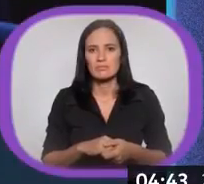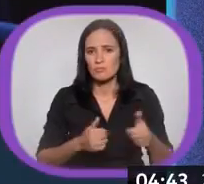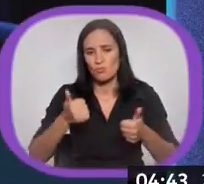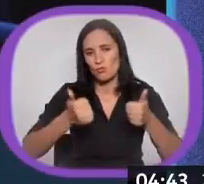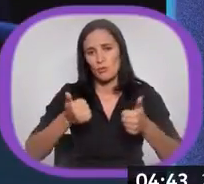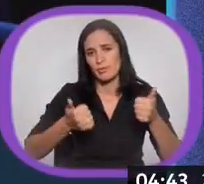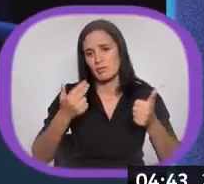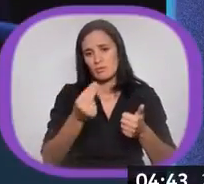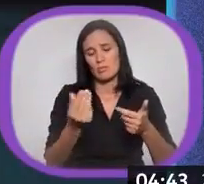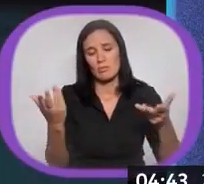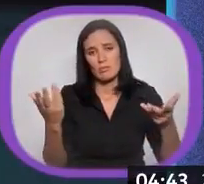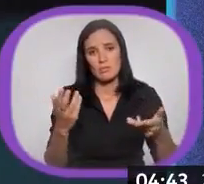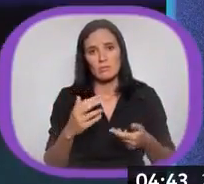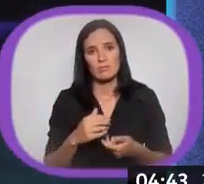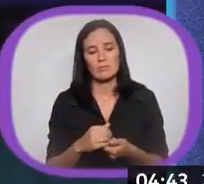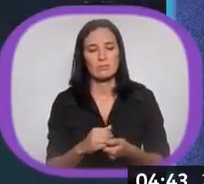Él no es competencia.